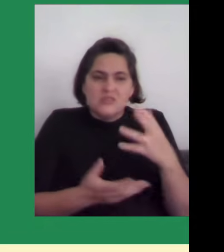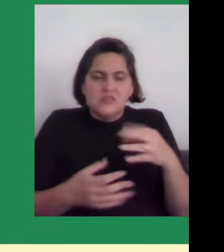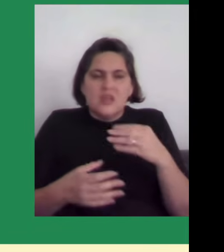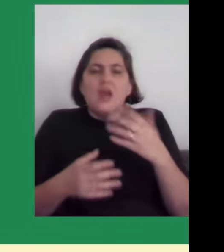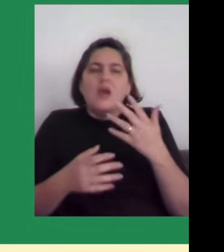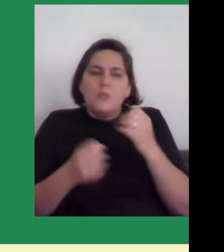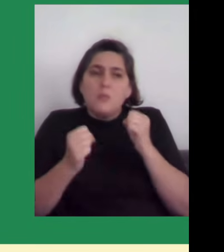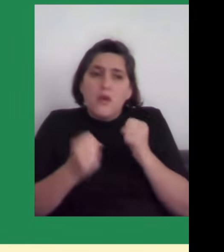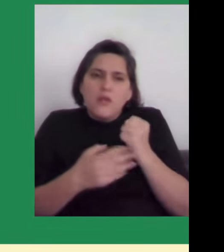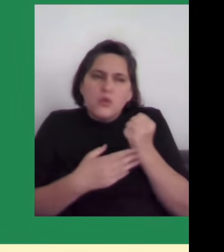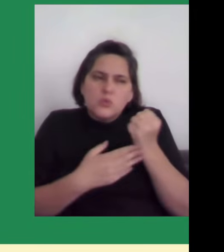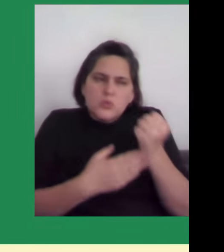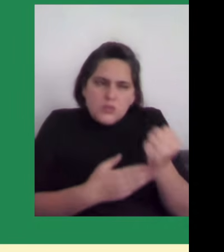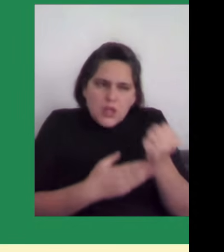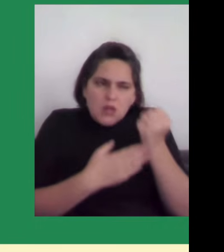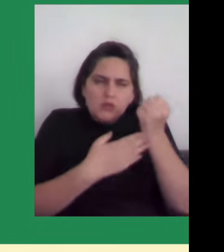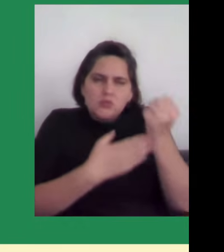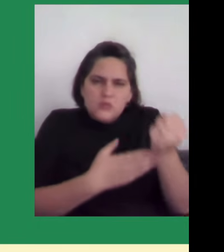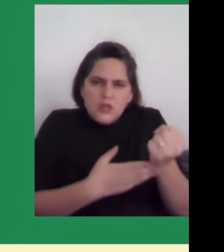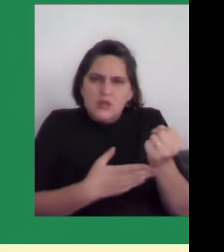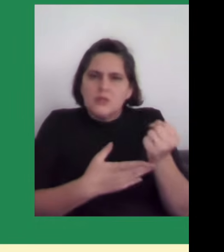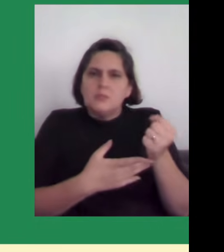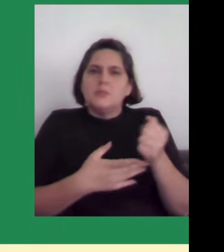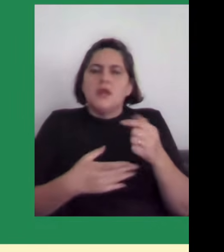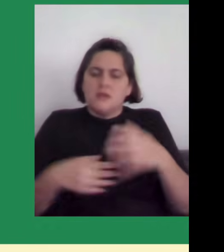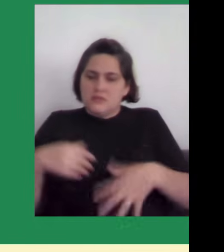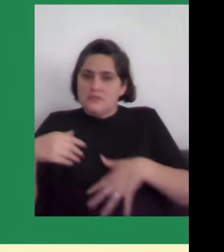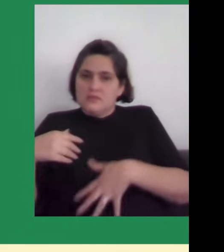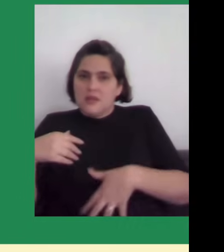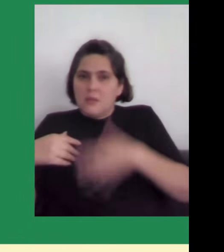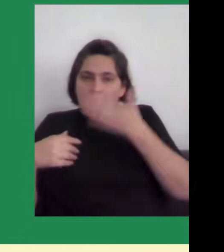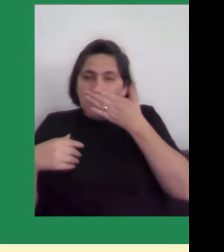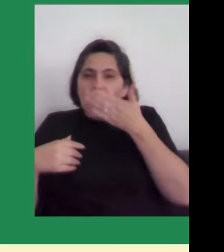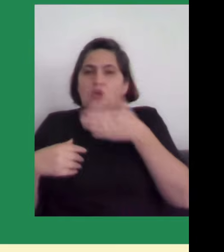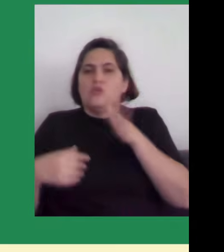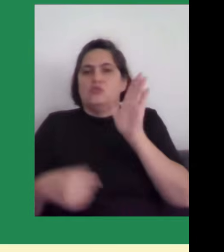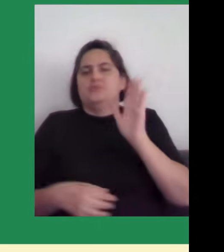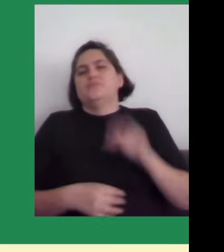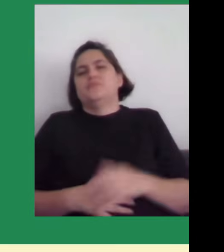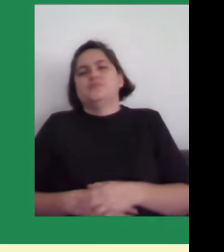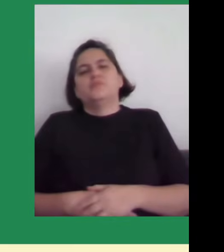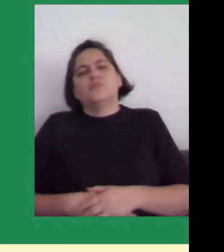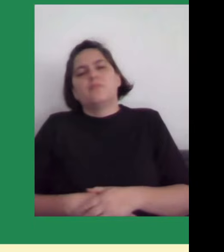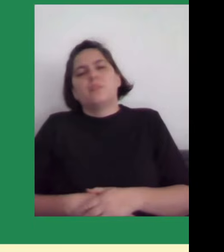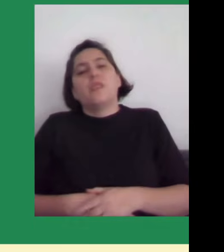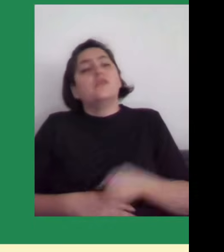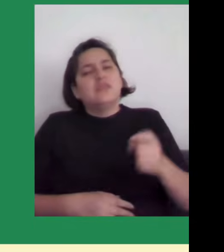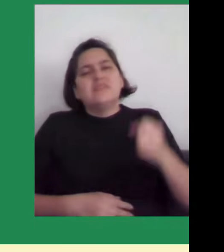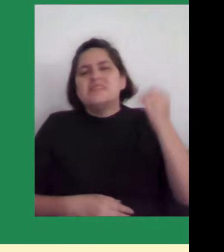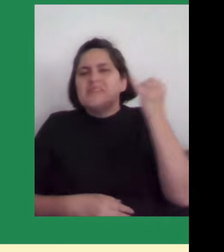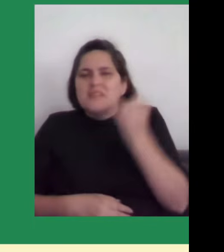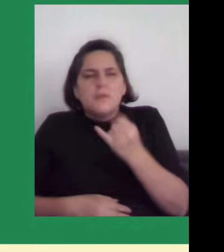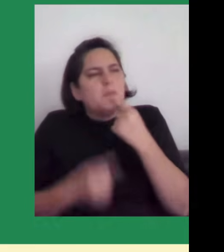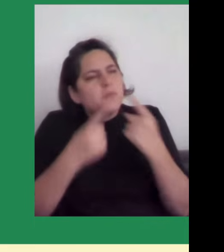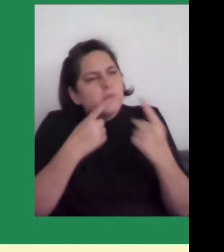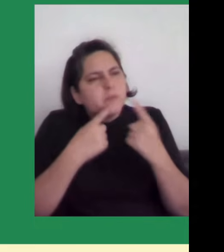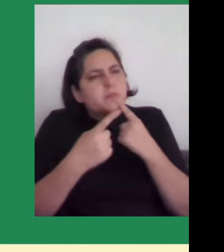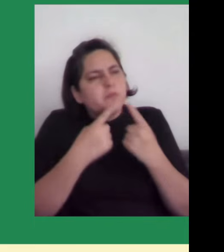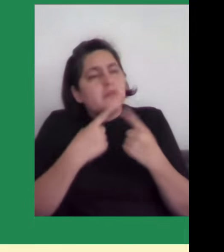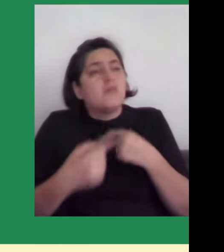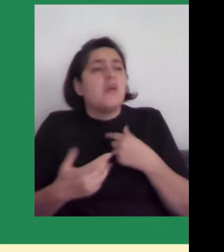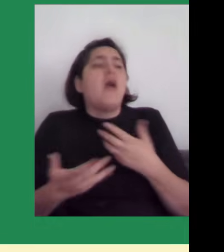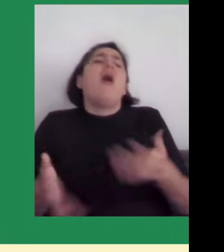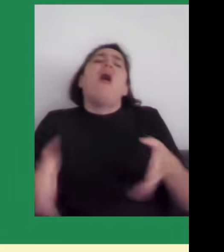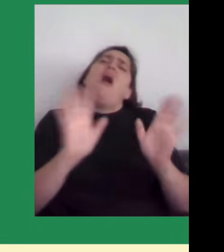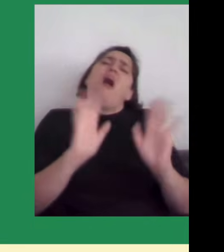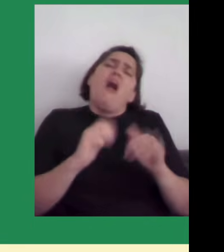selectividad alimentaria podemos manejar todas estas dificultades. Por lo tanto, tenemos que preguntar todas estas cosas. No basta con decir, tiene espectro del